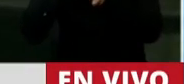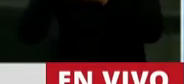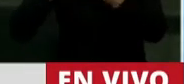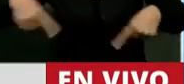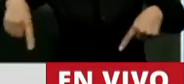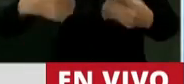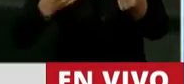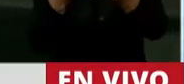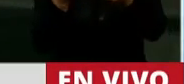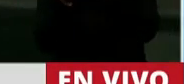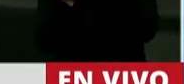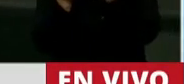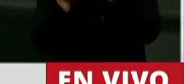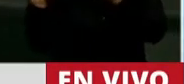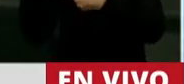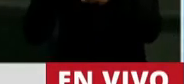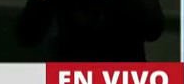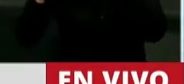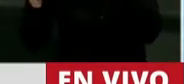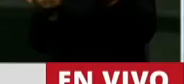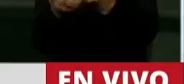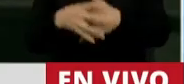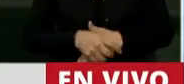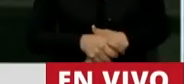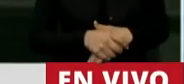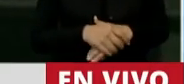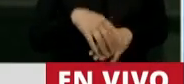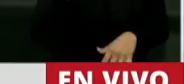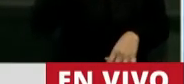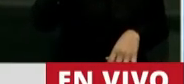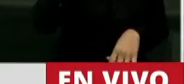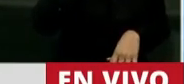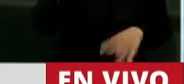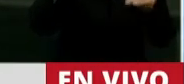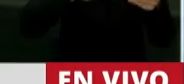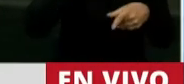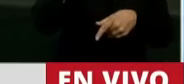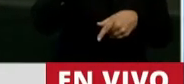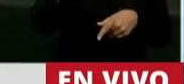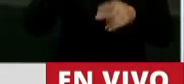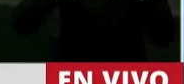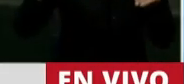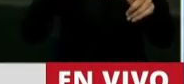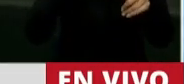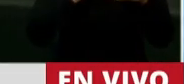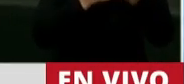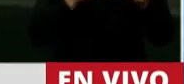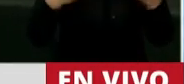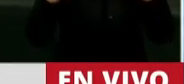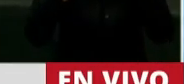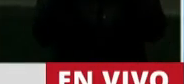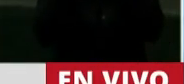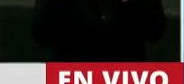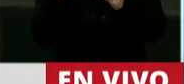y neoliberales. Hay una gran diferencia. Y la trascendencia del hombre y de la mujer se da, yo presidente, por el espíritu, el